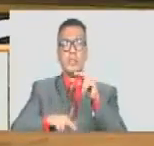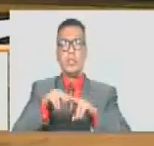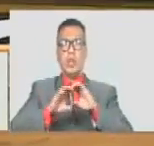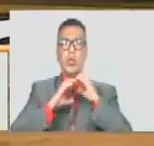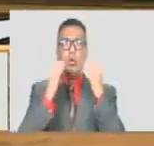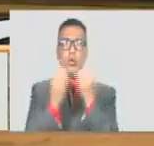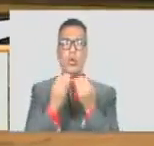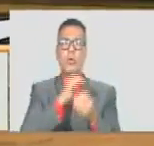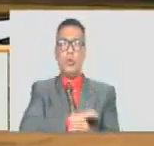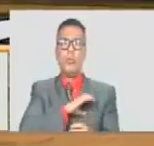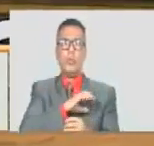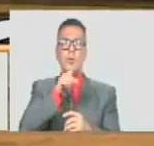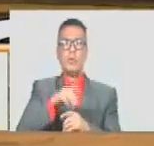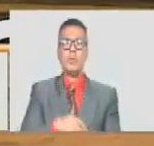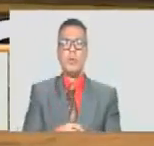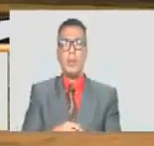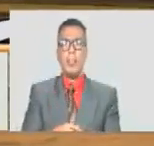comisión mixta